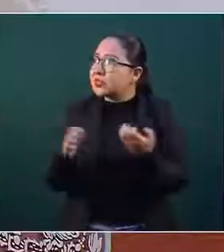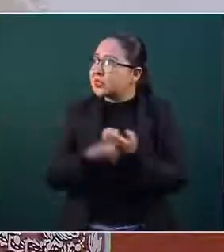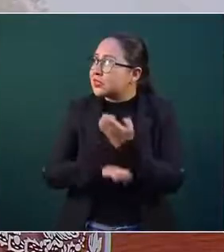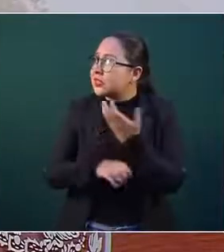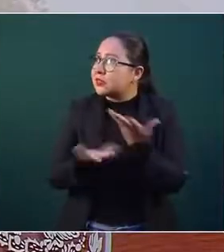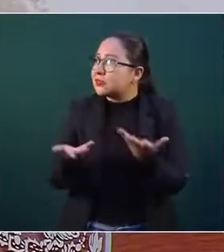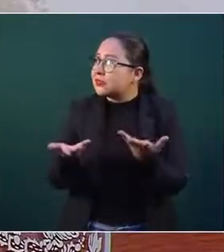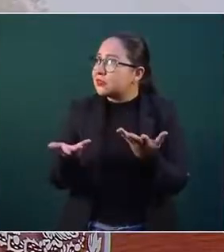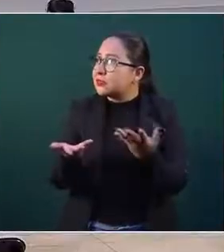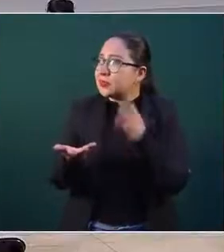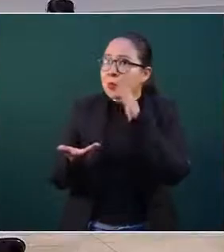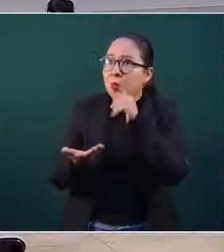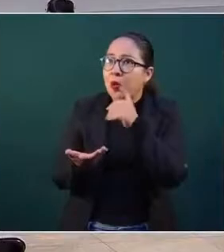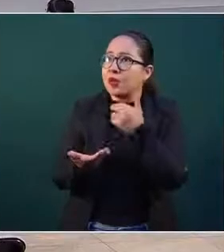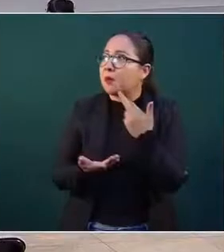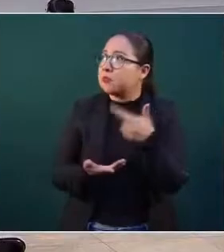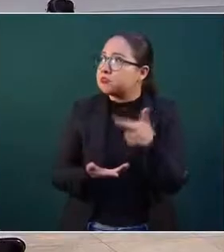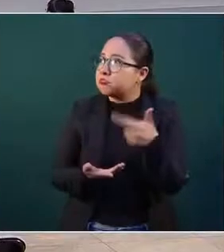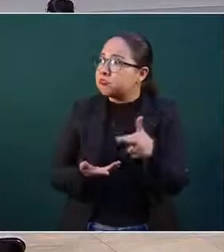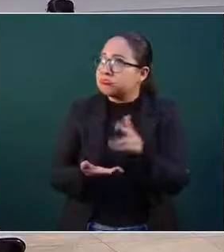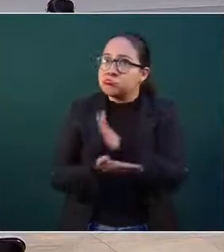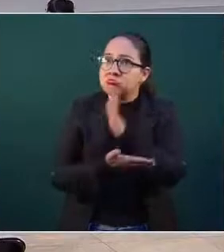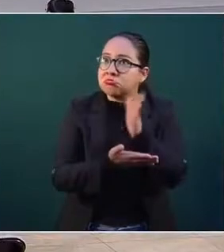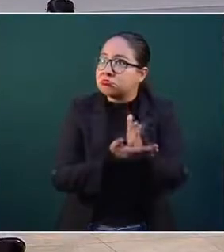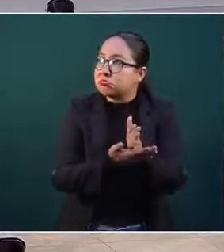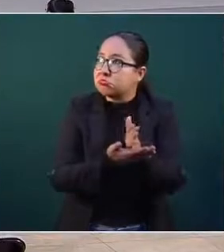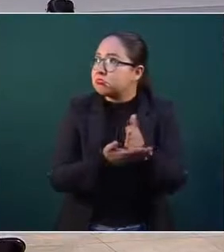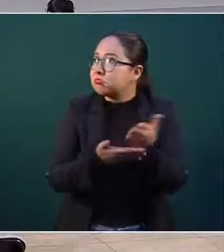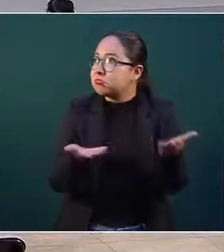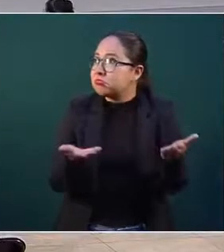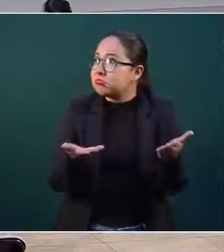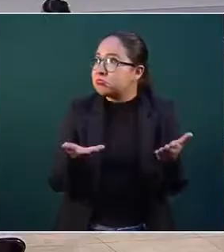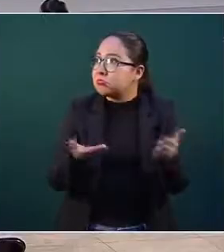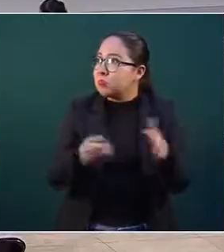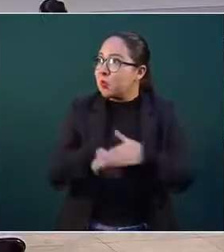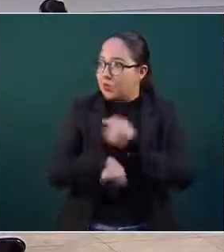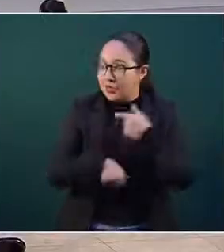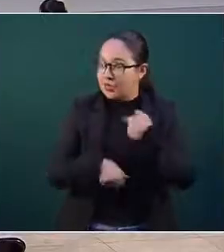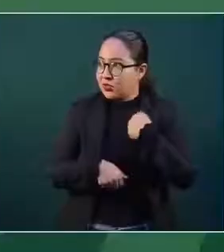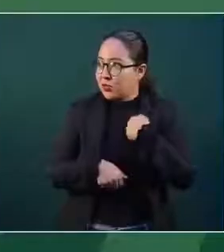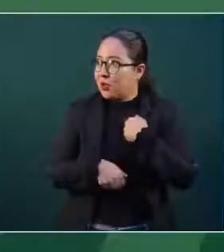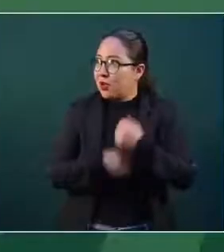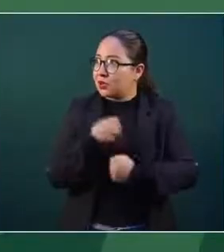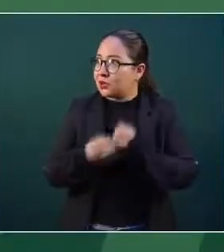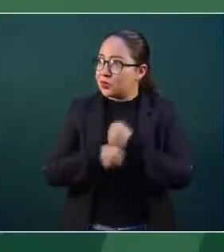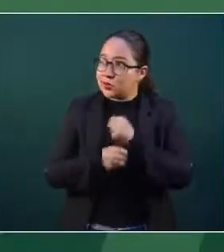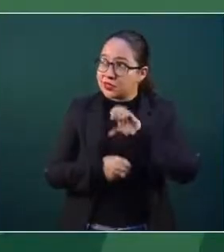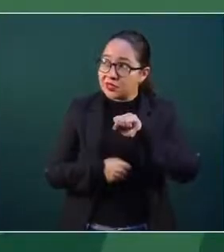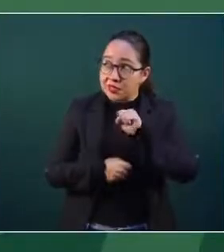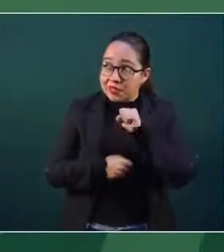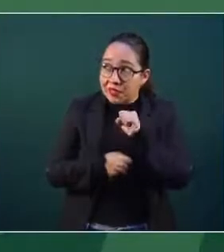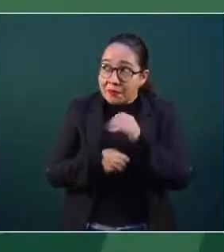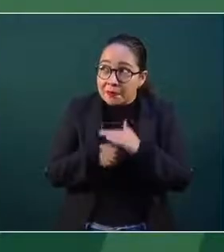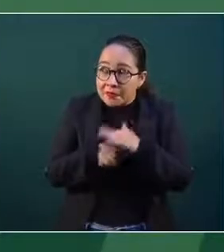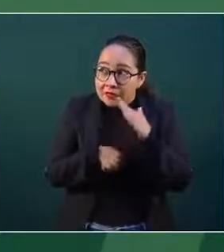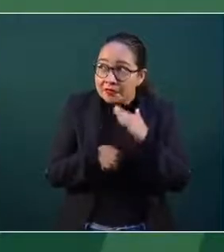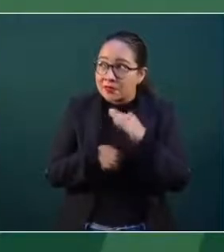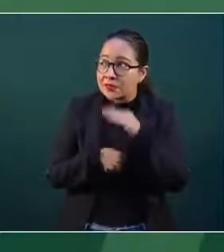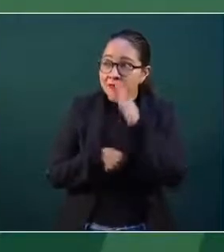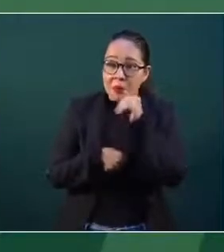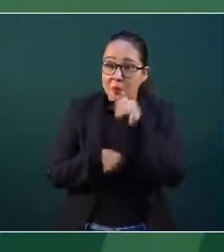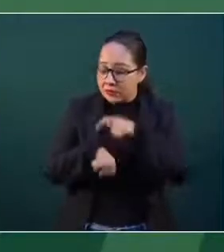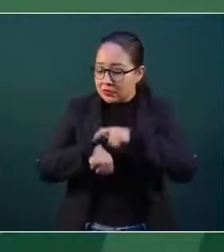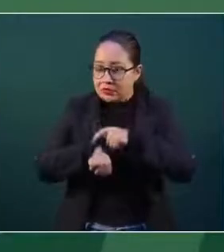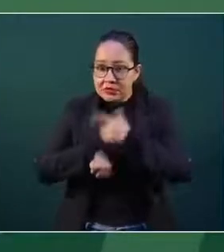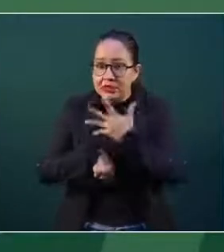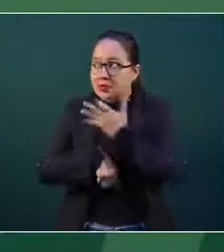puedo estar en el restaurante porque tengo más de 60 años, ya no puedo estar después de